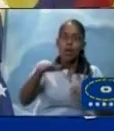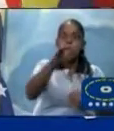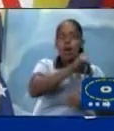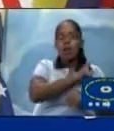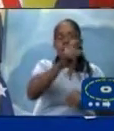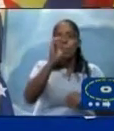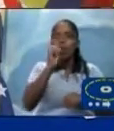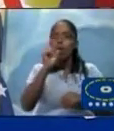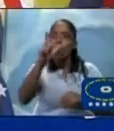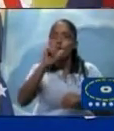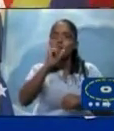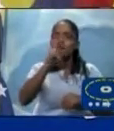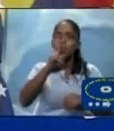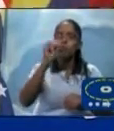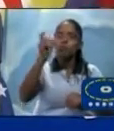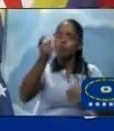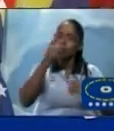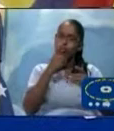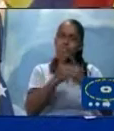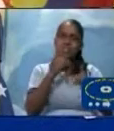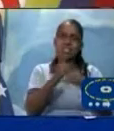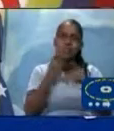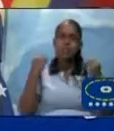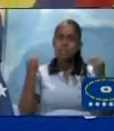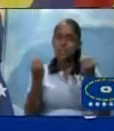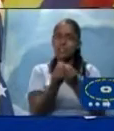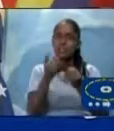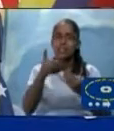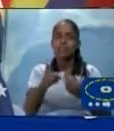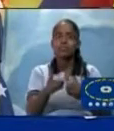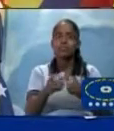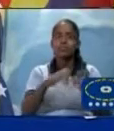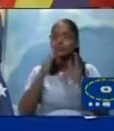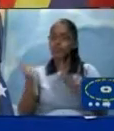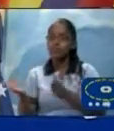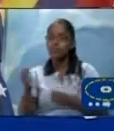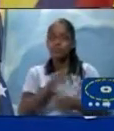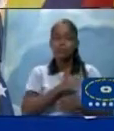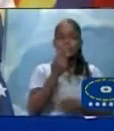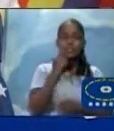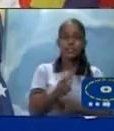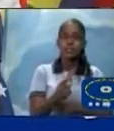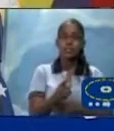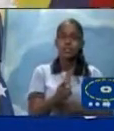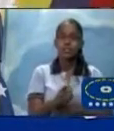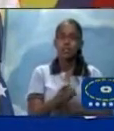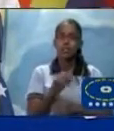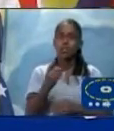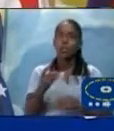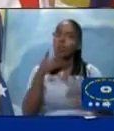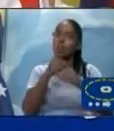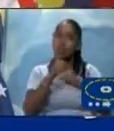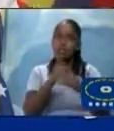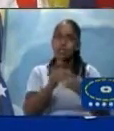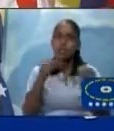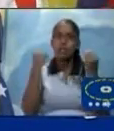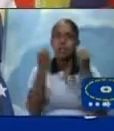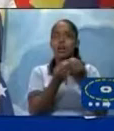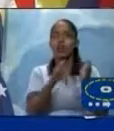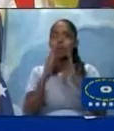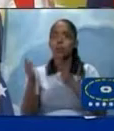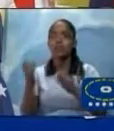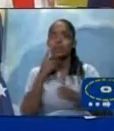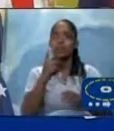los olivos, los discípulos se le acercaron aparte diciendo, ¿cómo le dijeron los discípulos